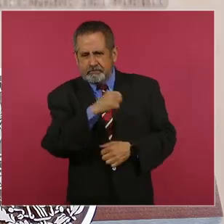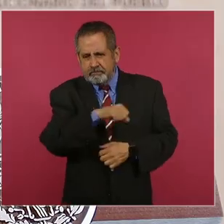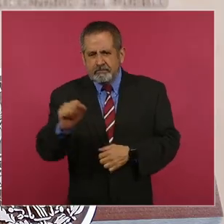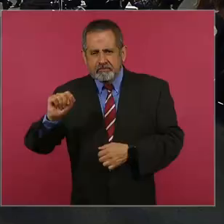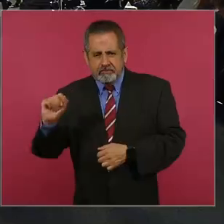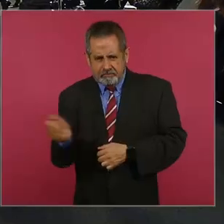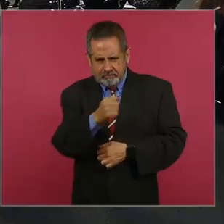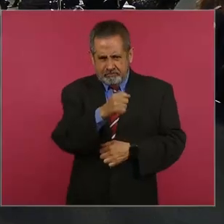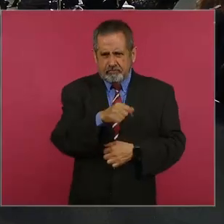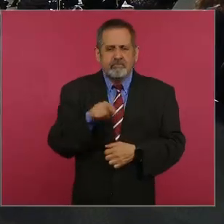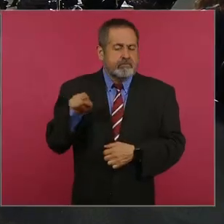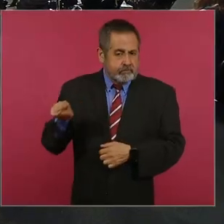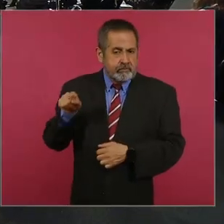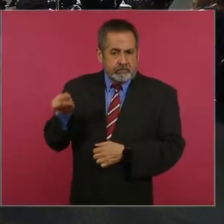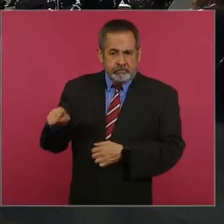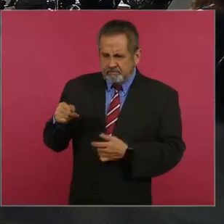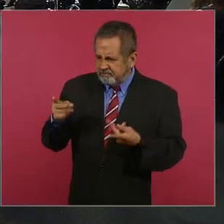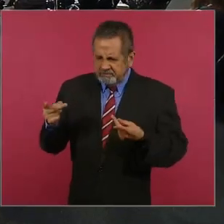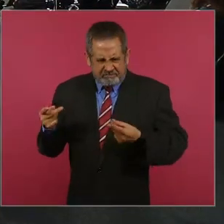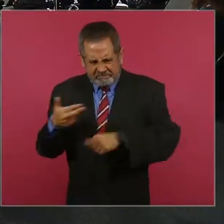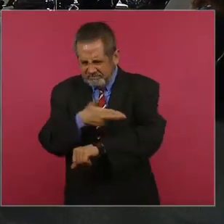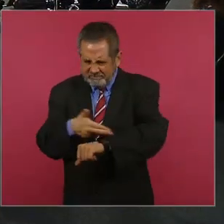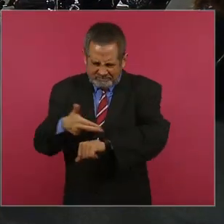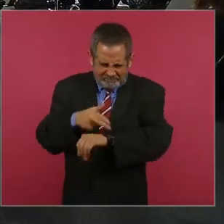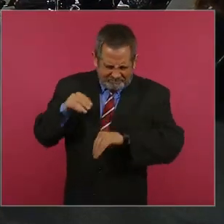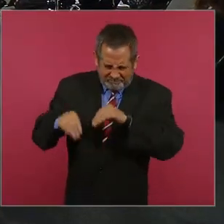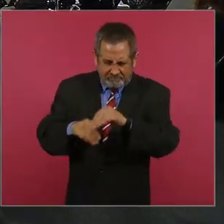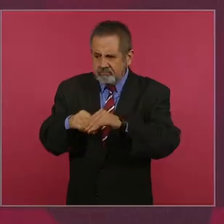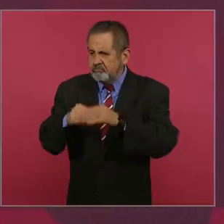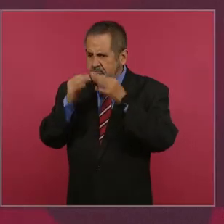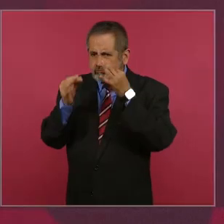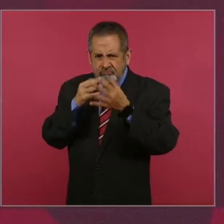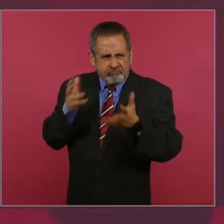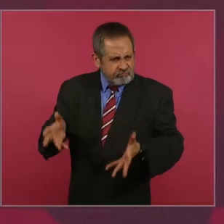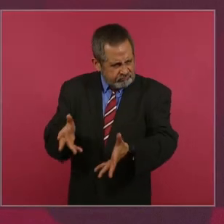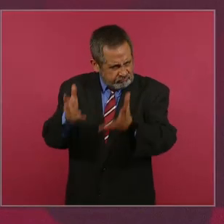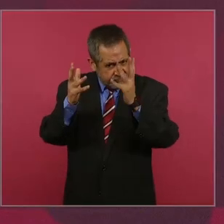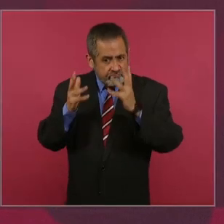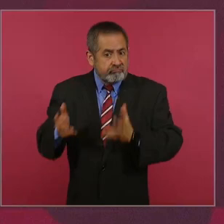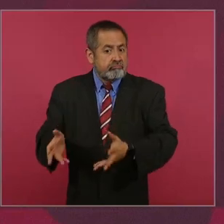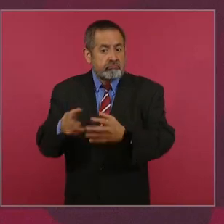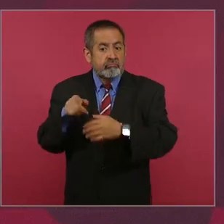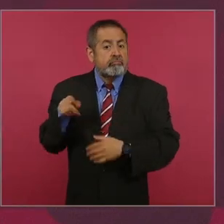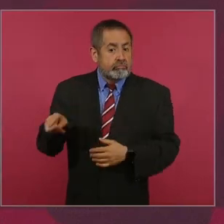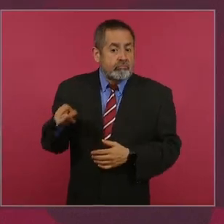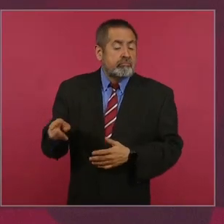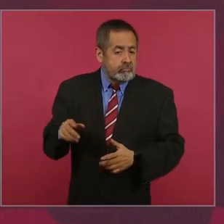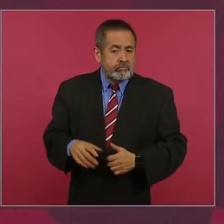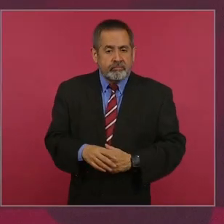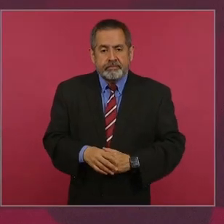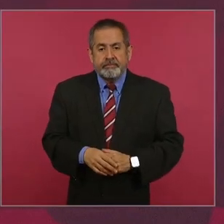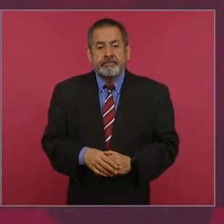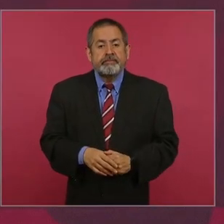y están ellos haciendo su promoción y que